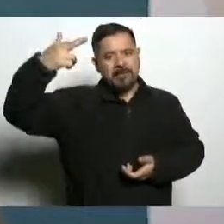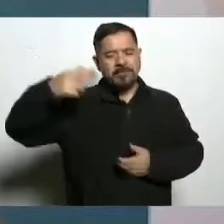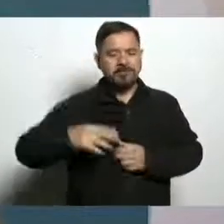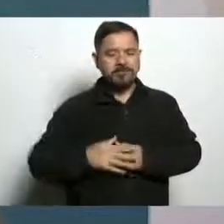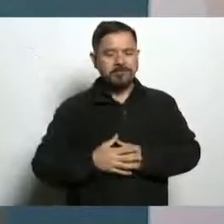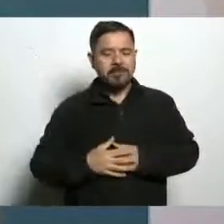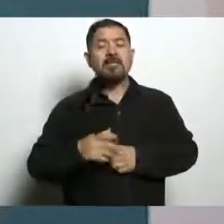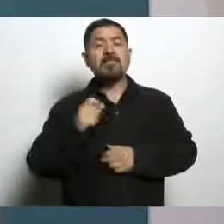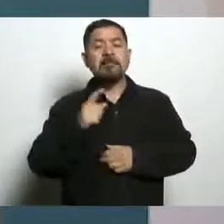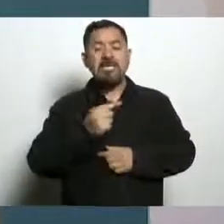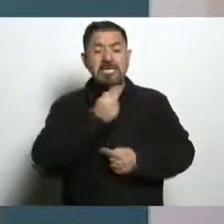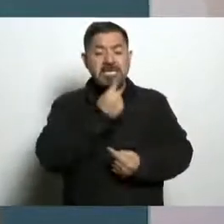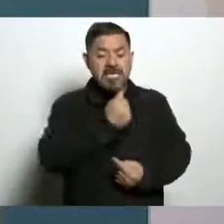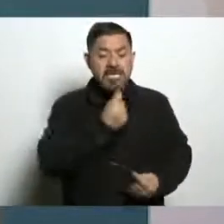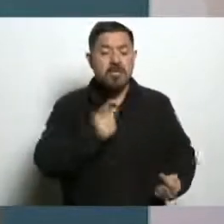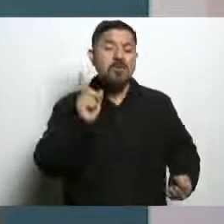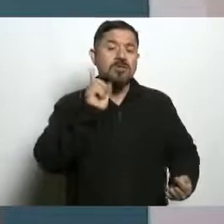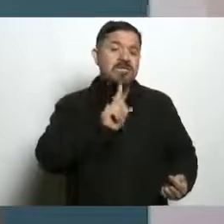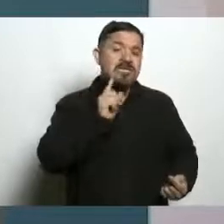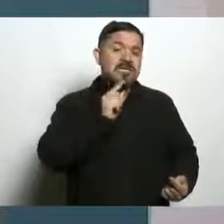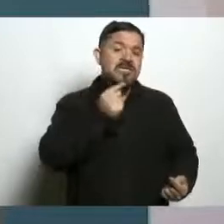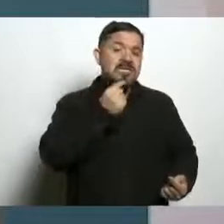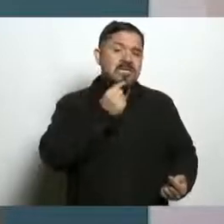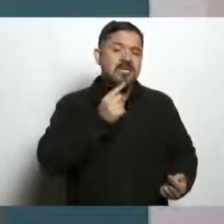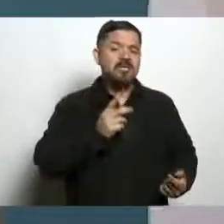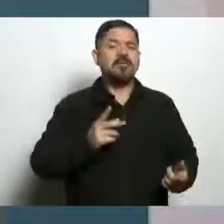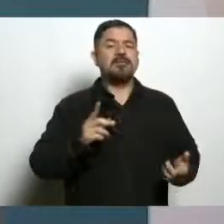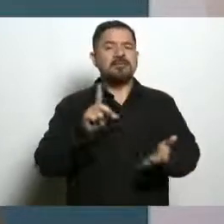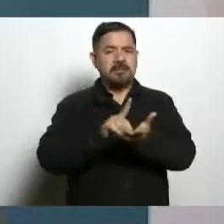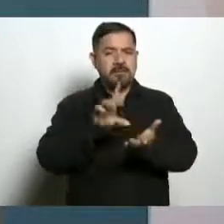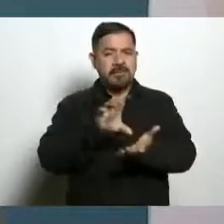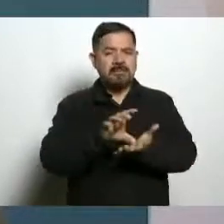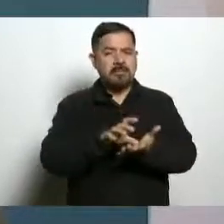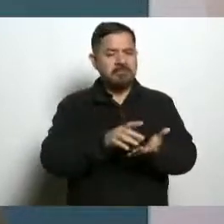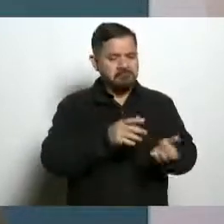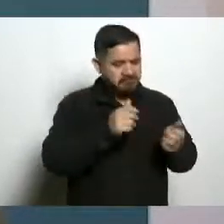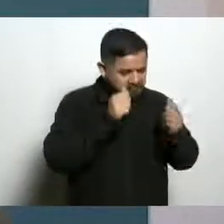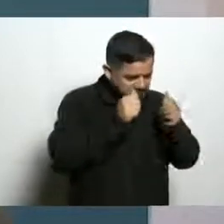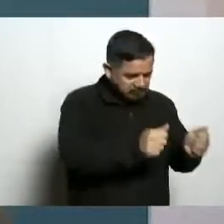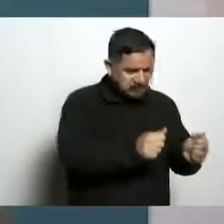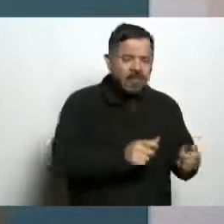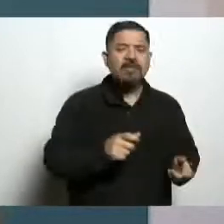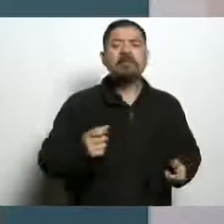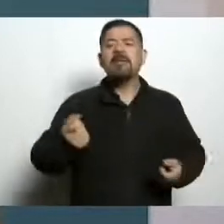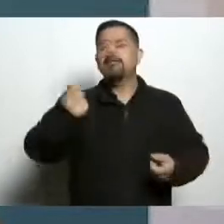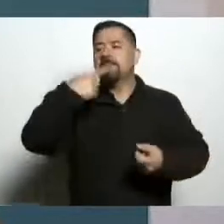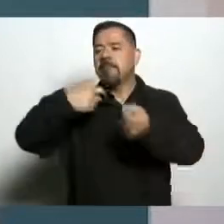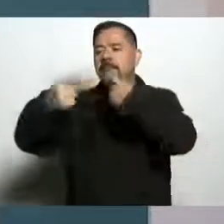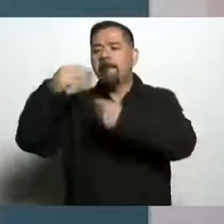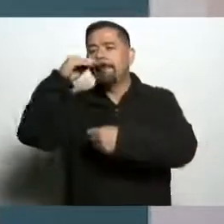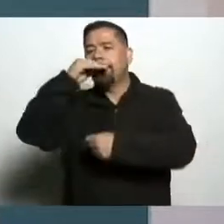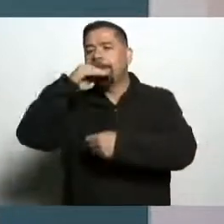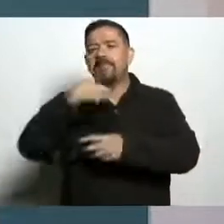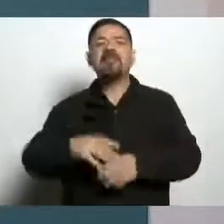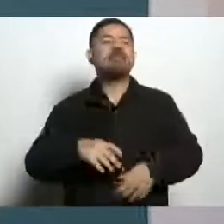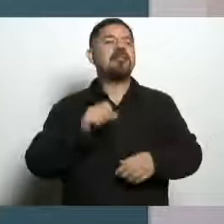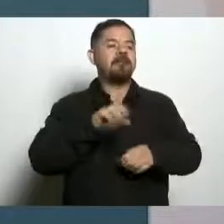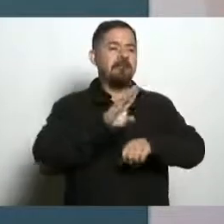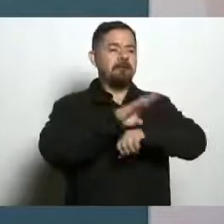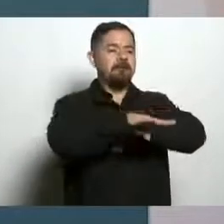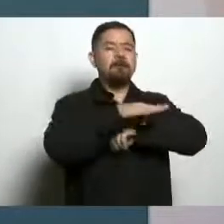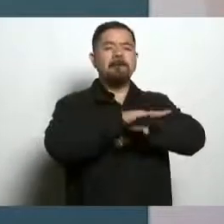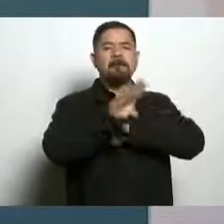pensión para niñas, niños con discapacidad, la atención médica, los medicamentos gratuitos, las becas